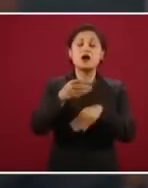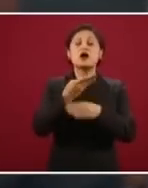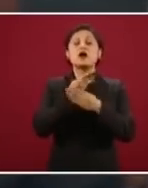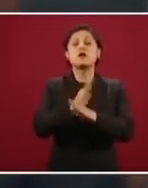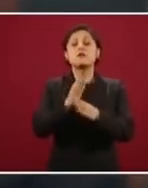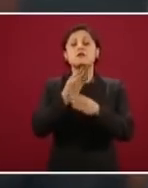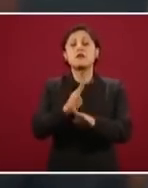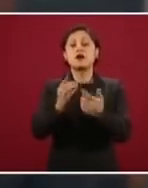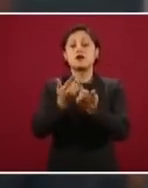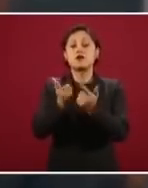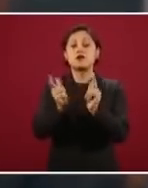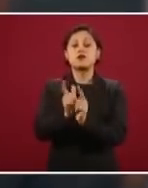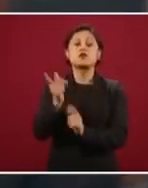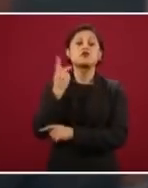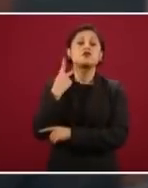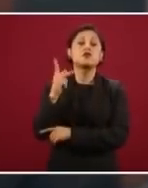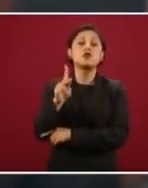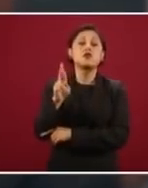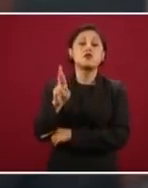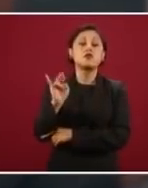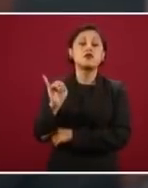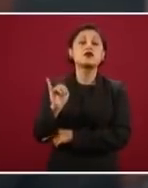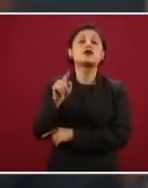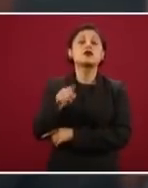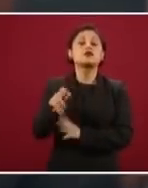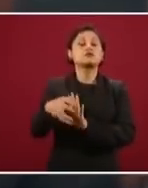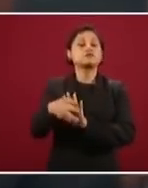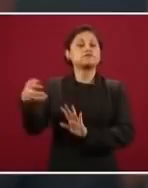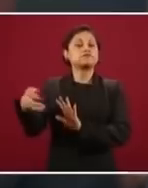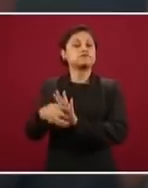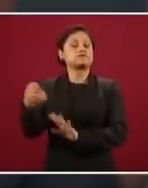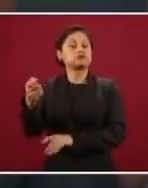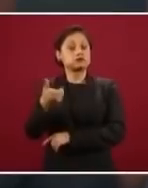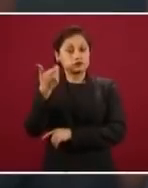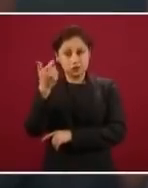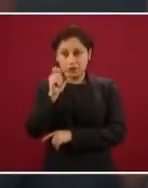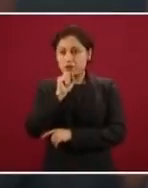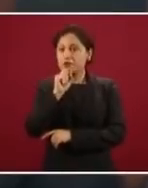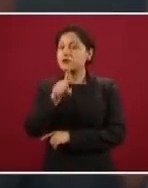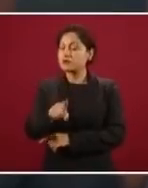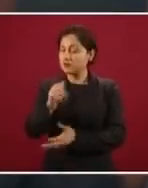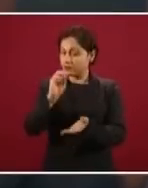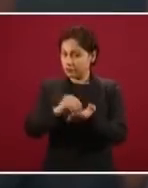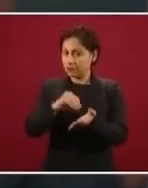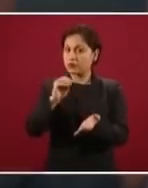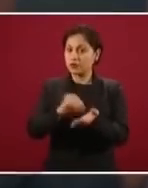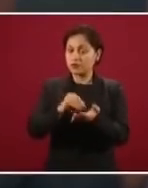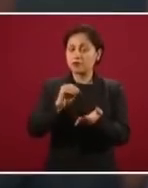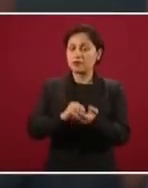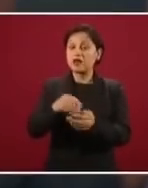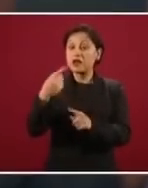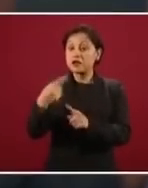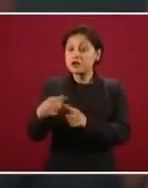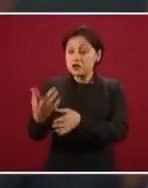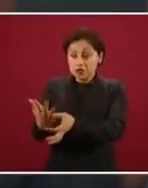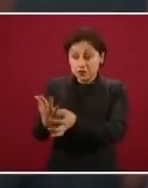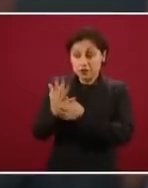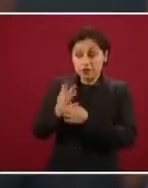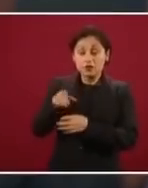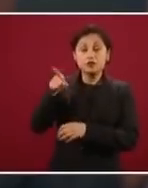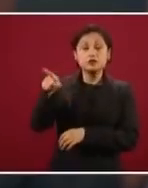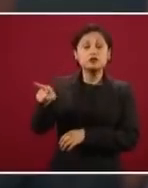priístas connotados lo dice un funcionario de